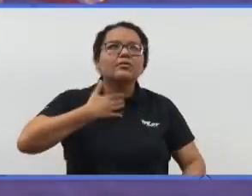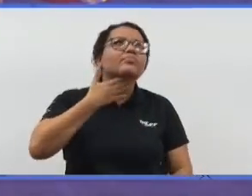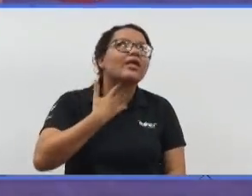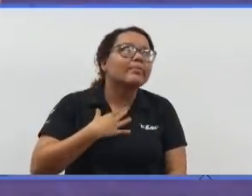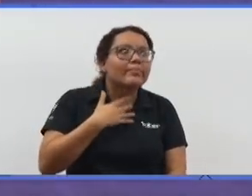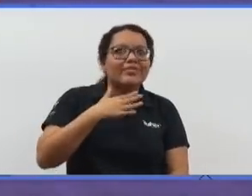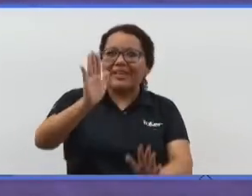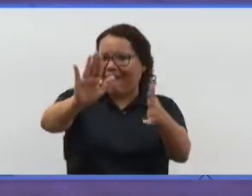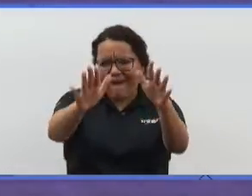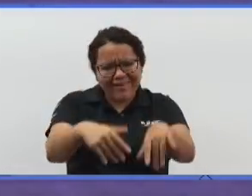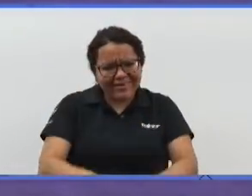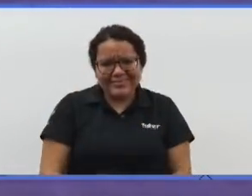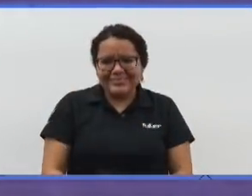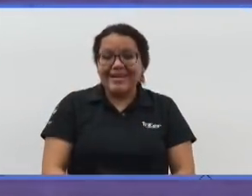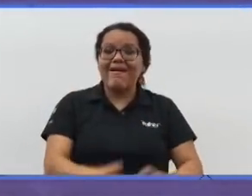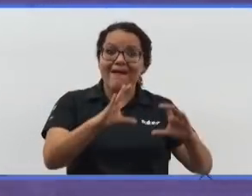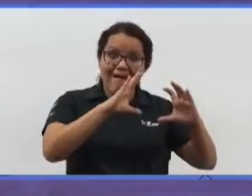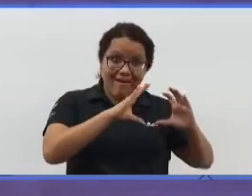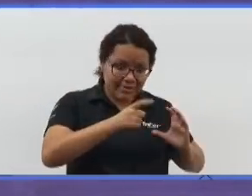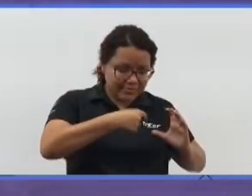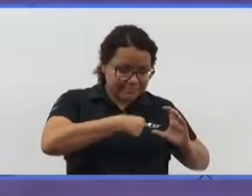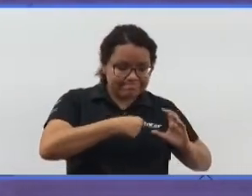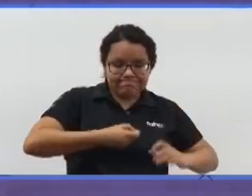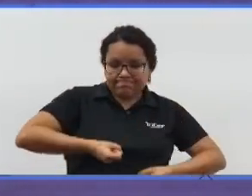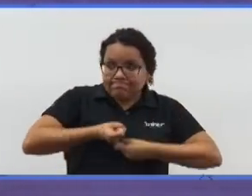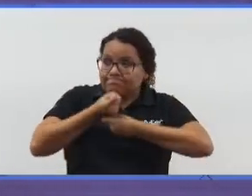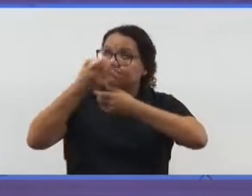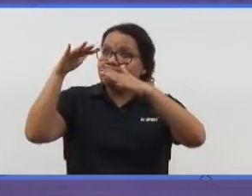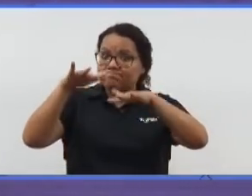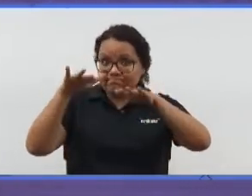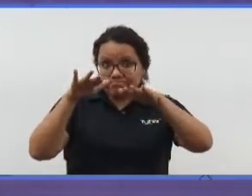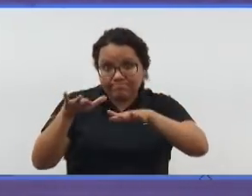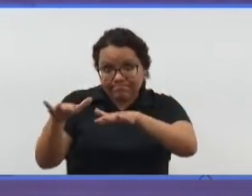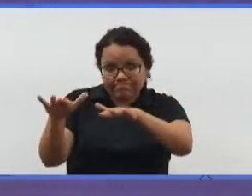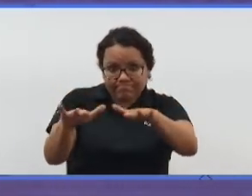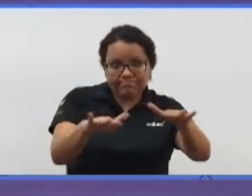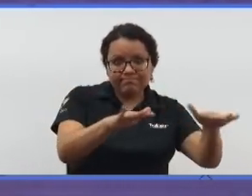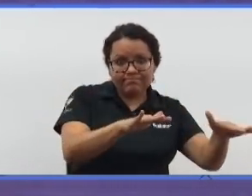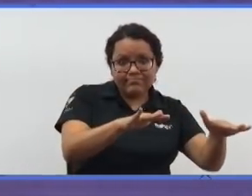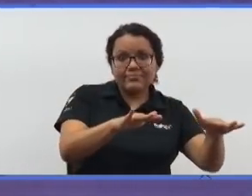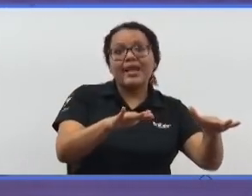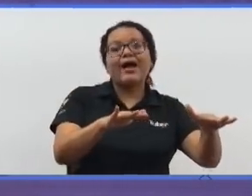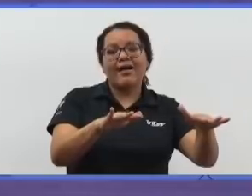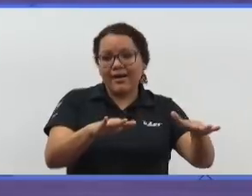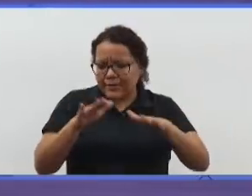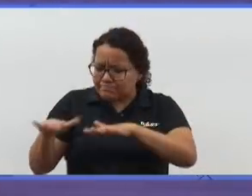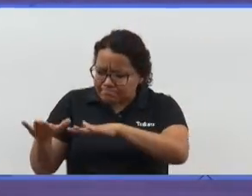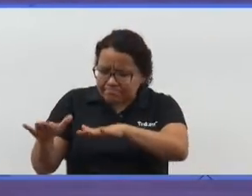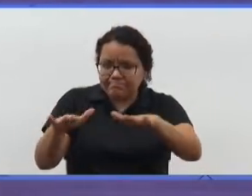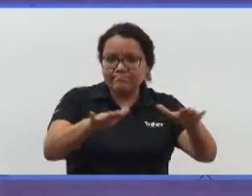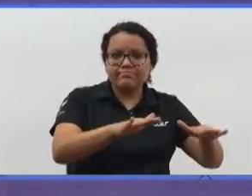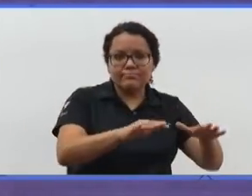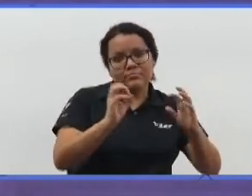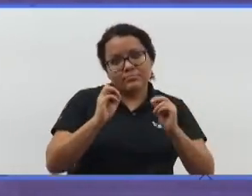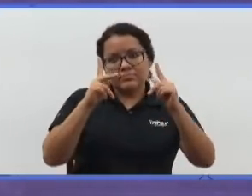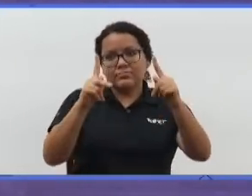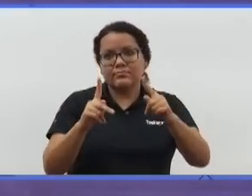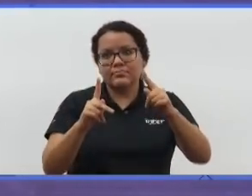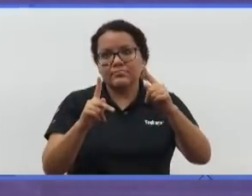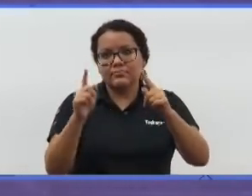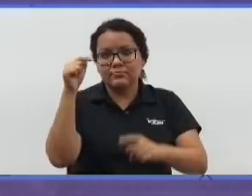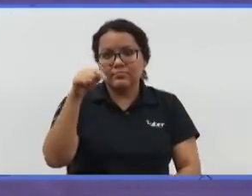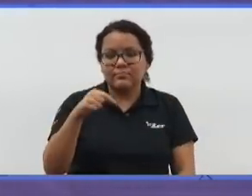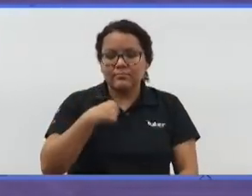hermano gratitud gratitud diga conmigo o que aquí viene ya la